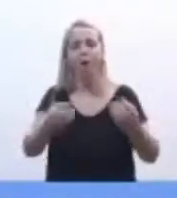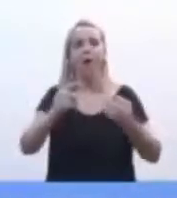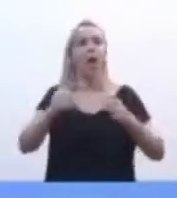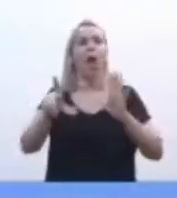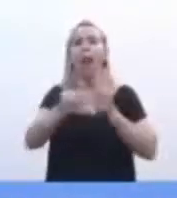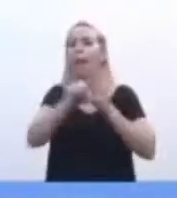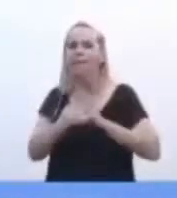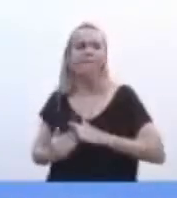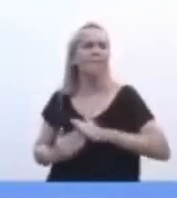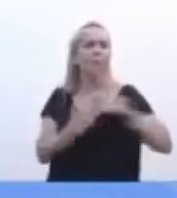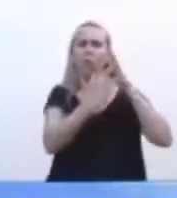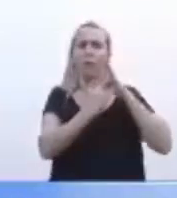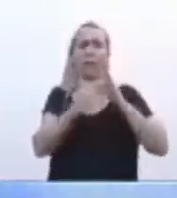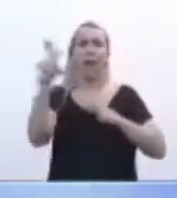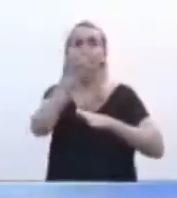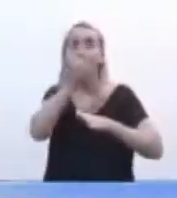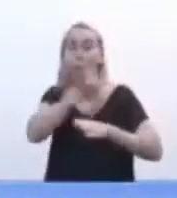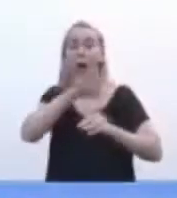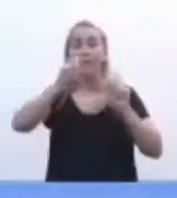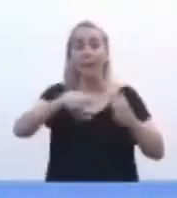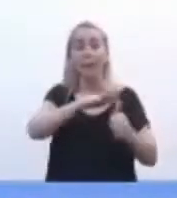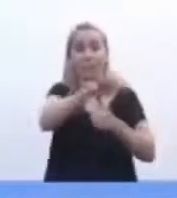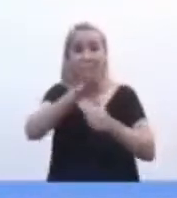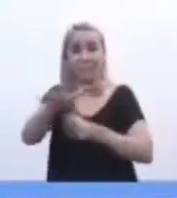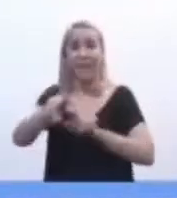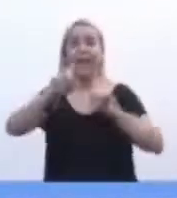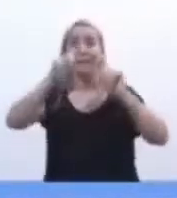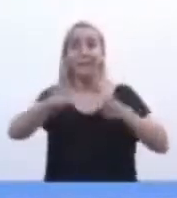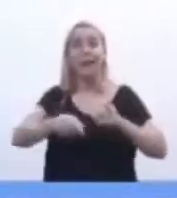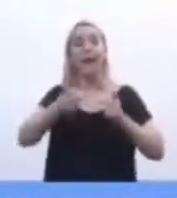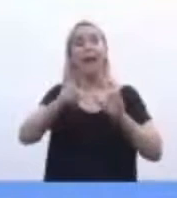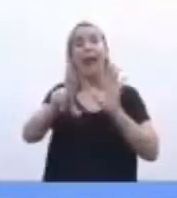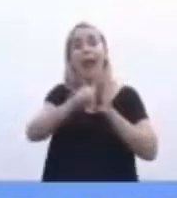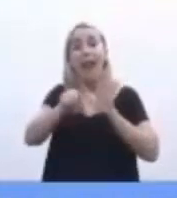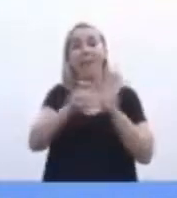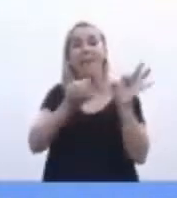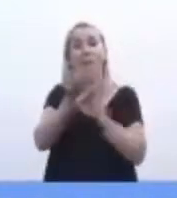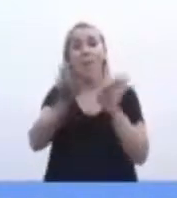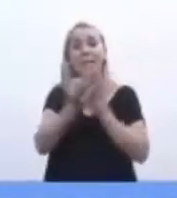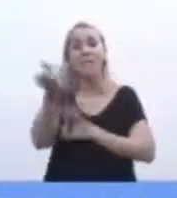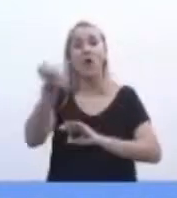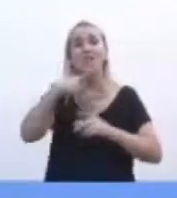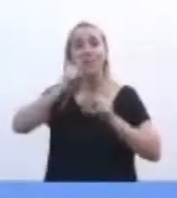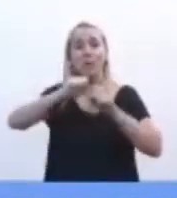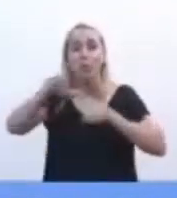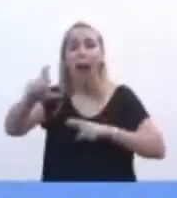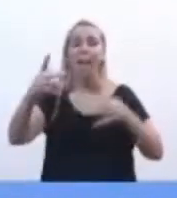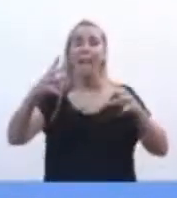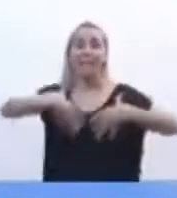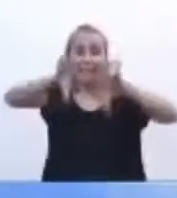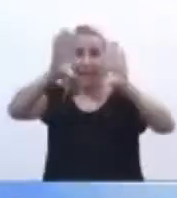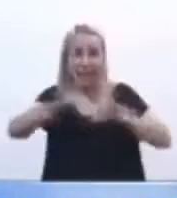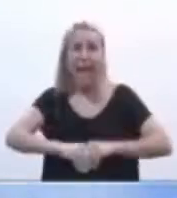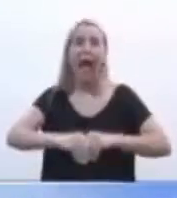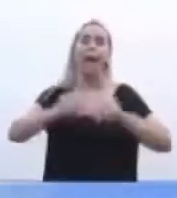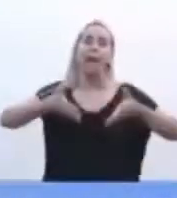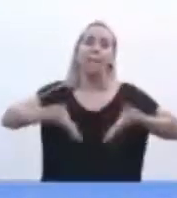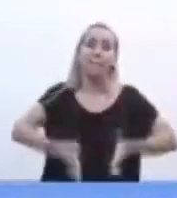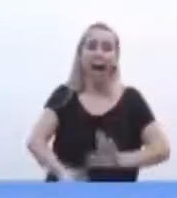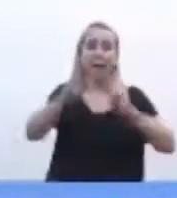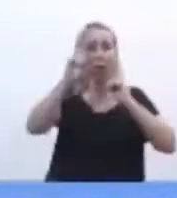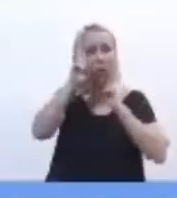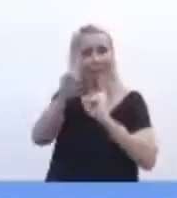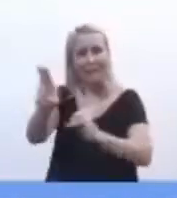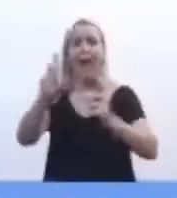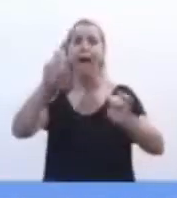las mujeres y las diversidades como la ley de educación sexual integral la ley de parto respetado la ley de matrimonio